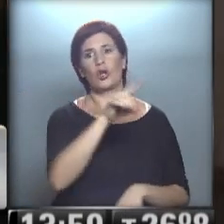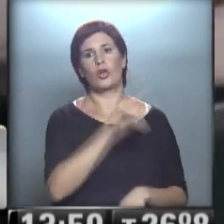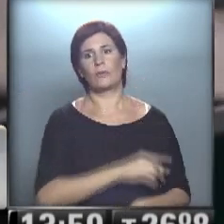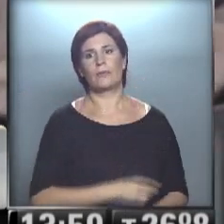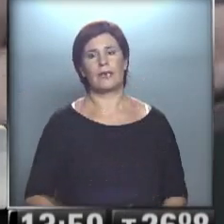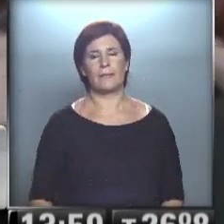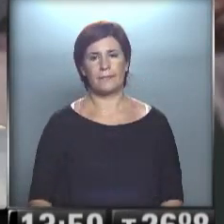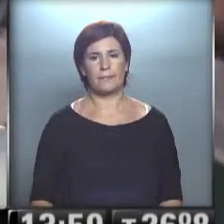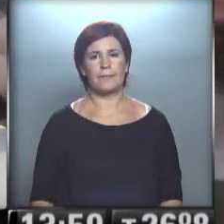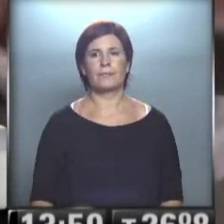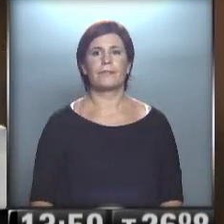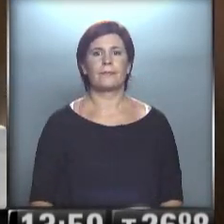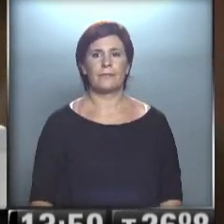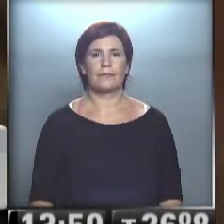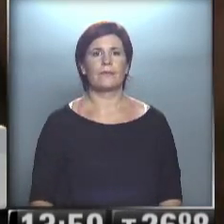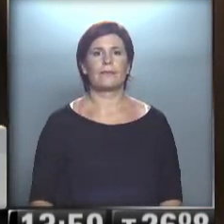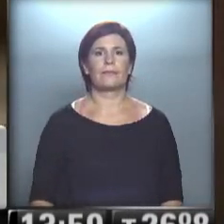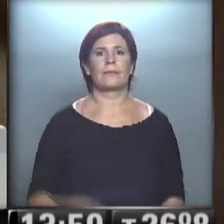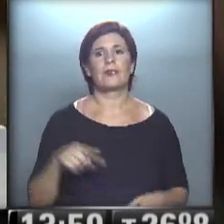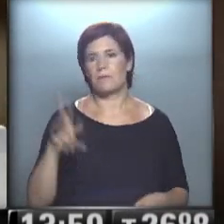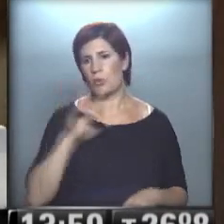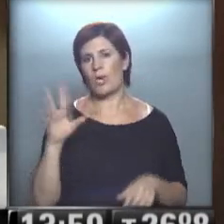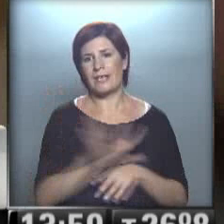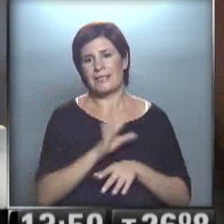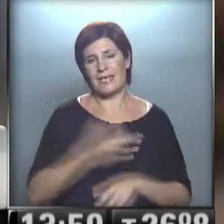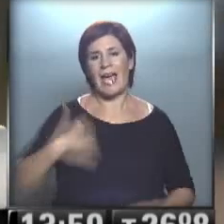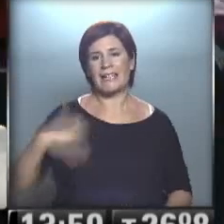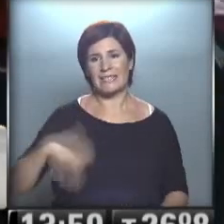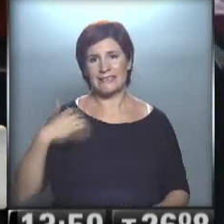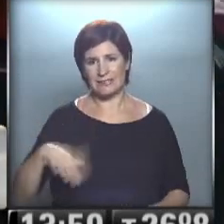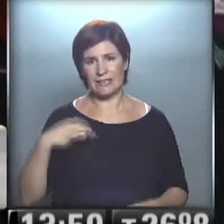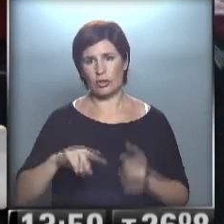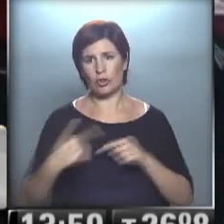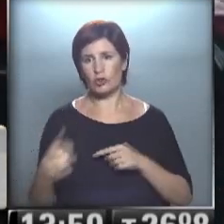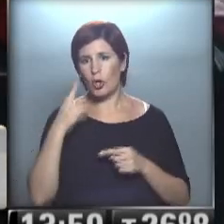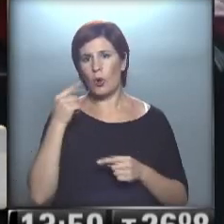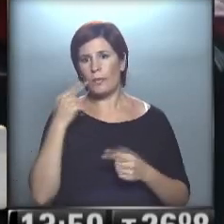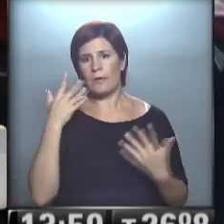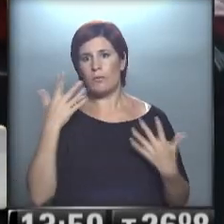participando esta referente del cine argentino, como es Selena Murga, con uno de los hombres más importantes de la